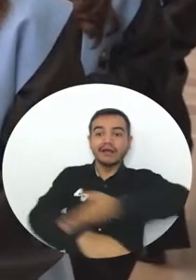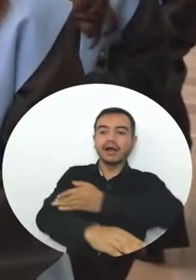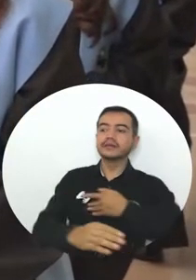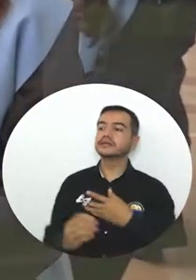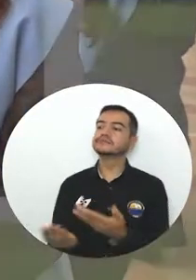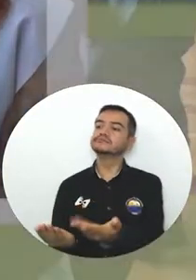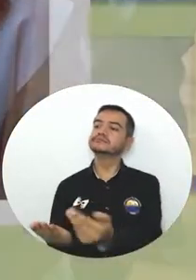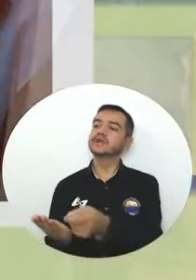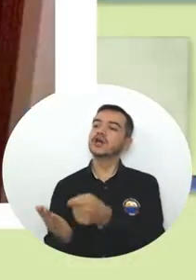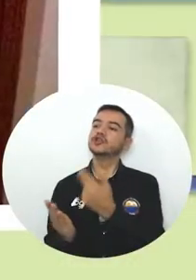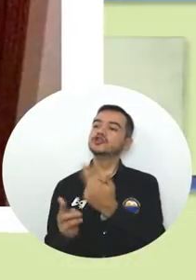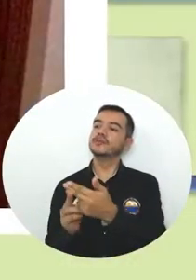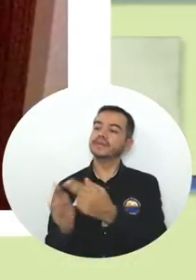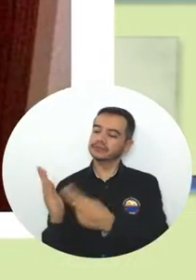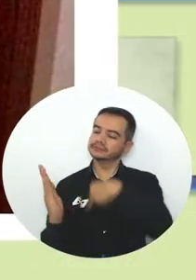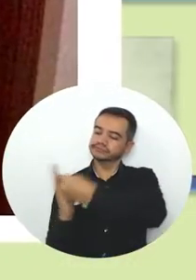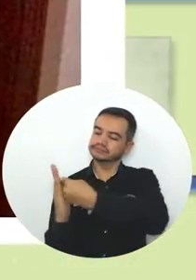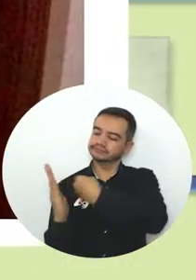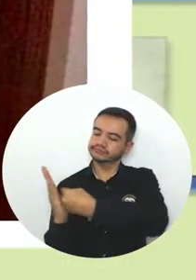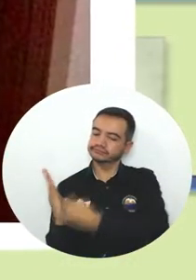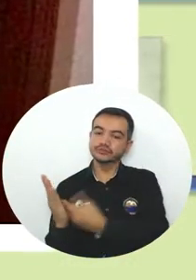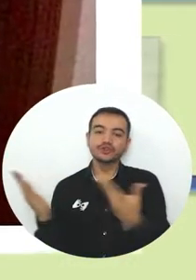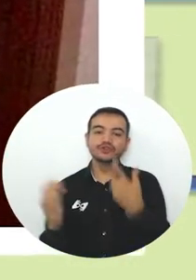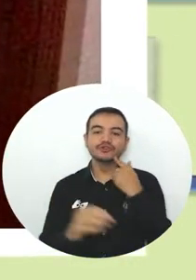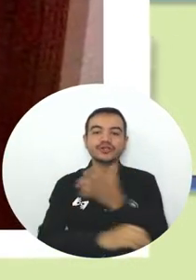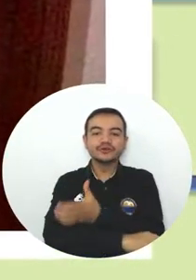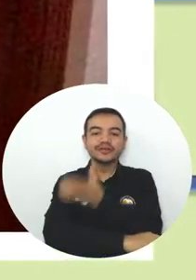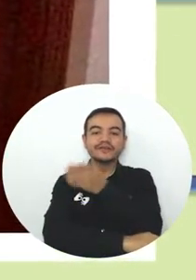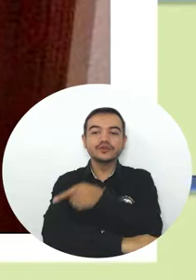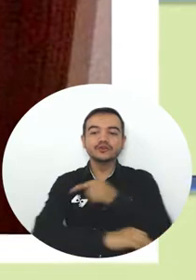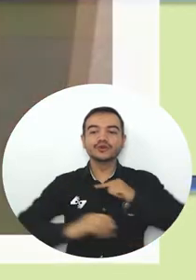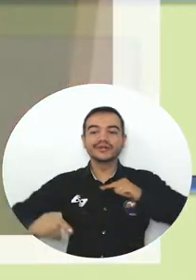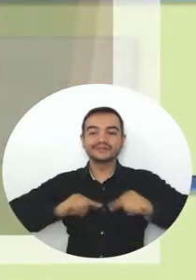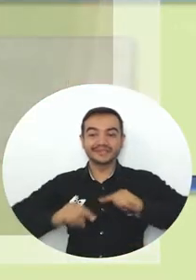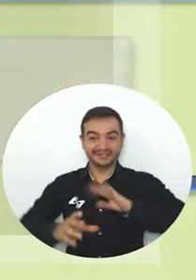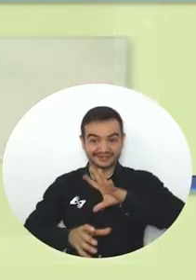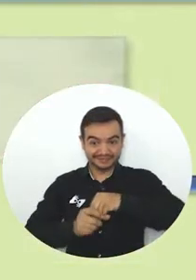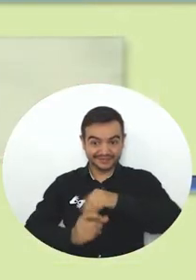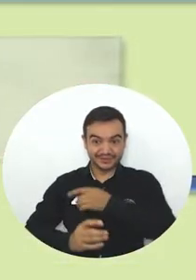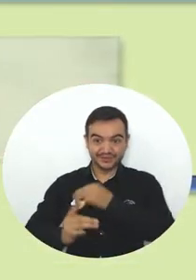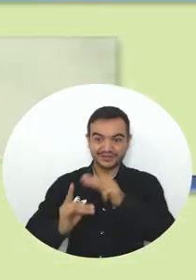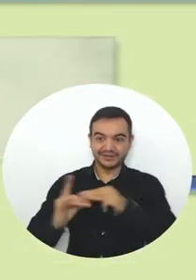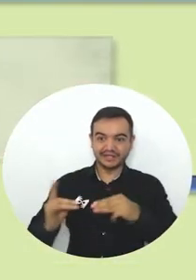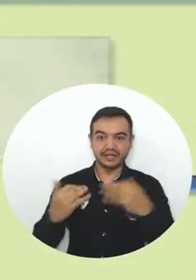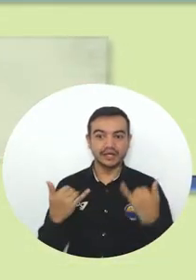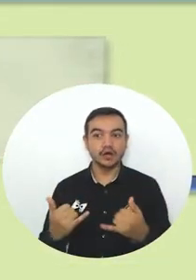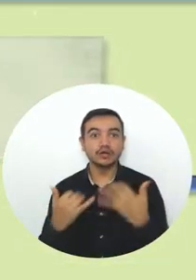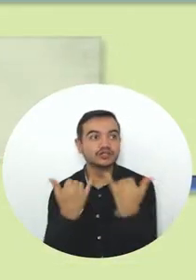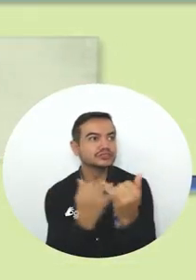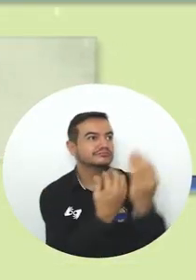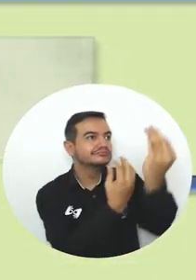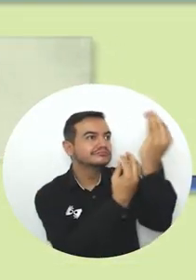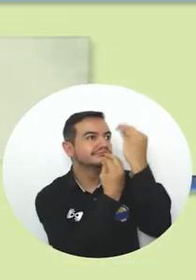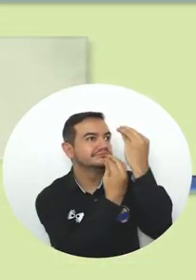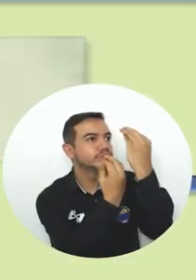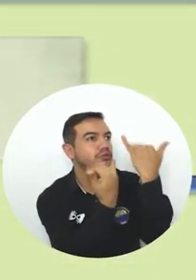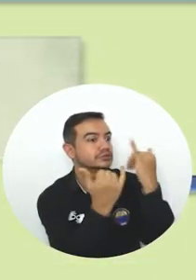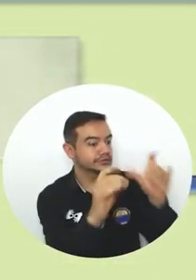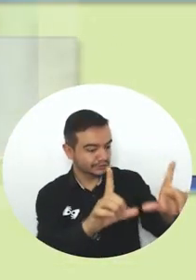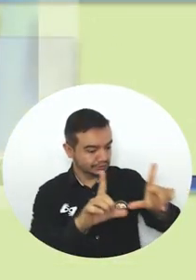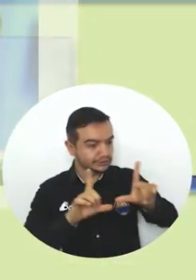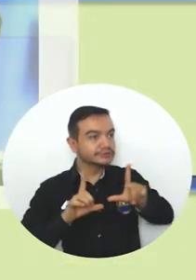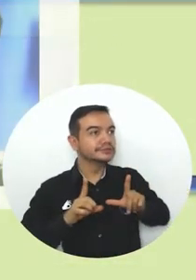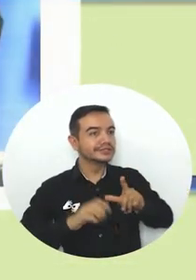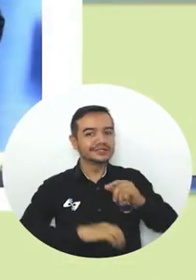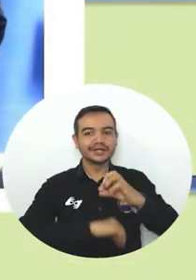de registrar nombres y apellidos en el control de seguridad en el edificio administrativo de la institución a recibir el conocimiento que le permitió